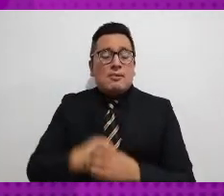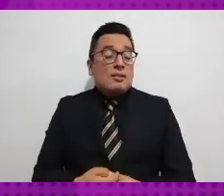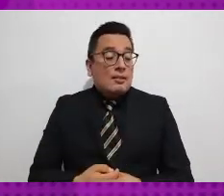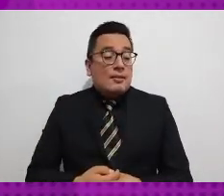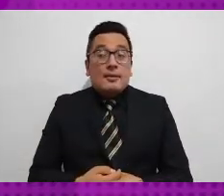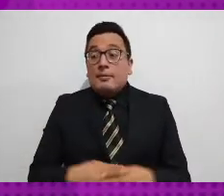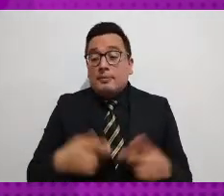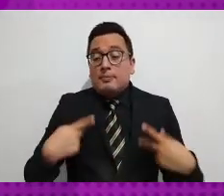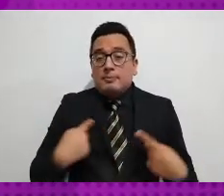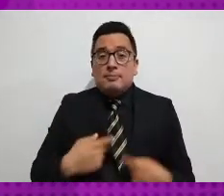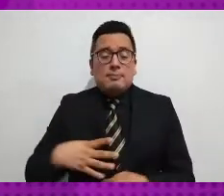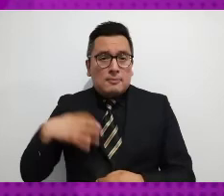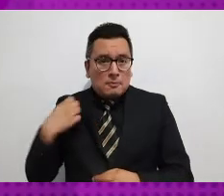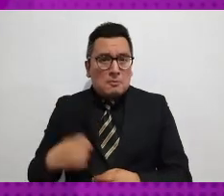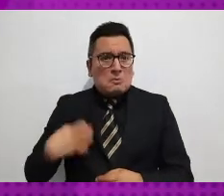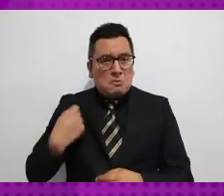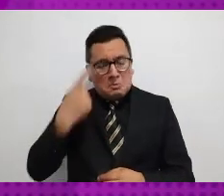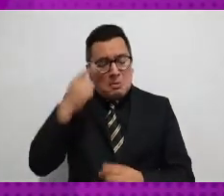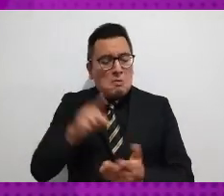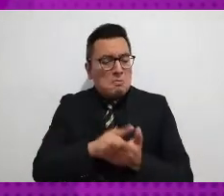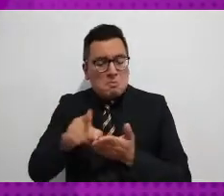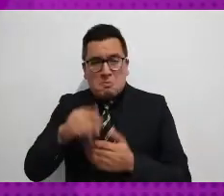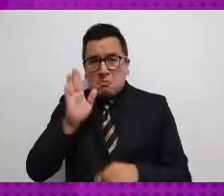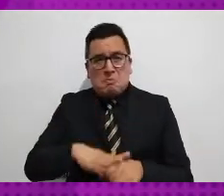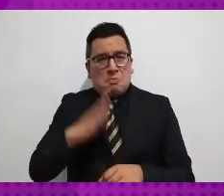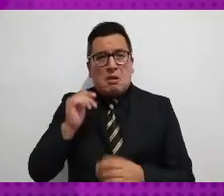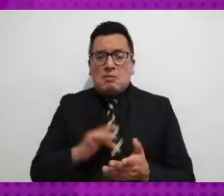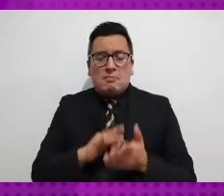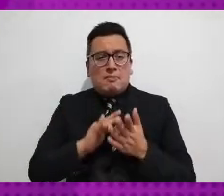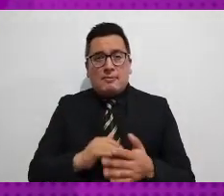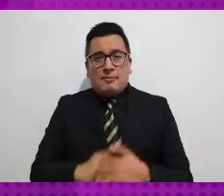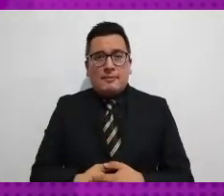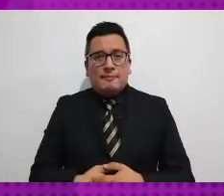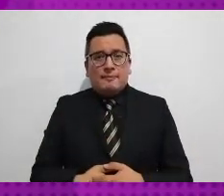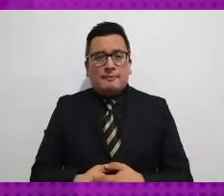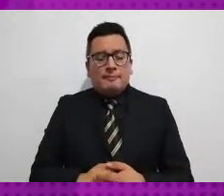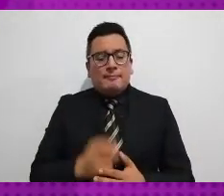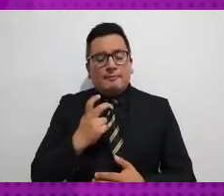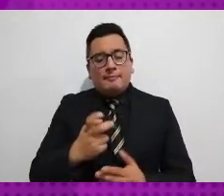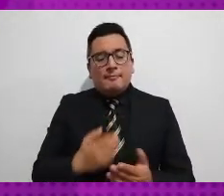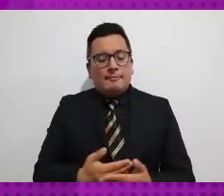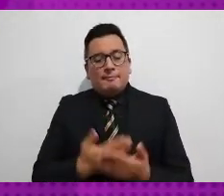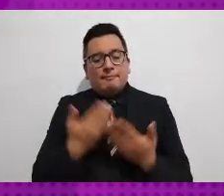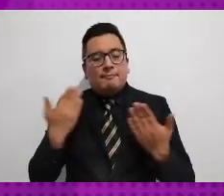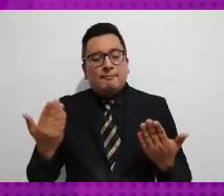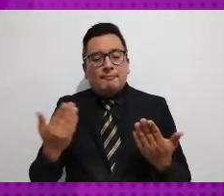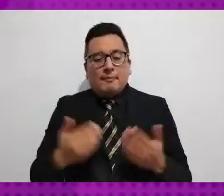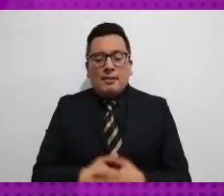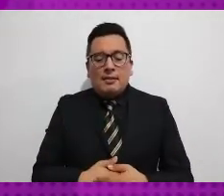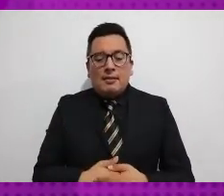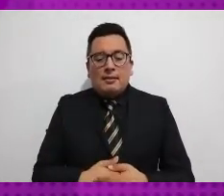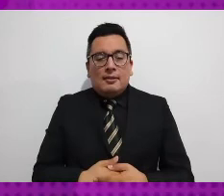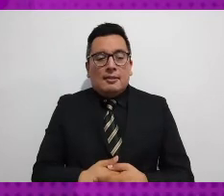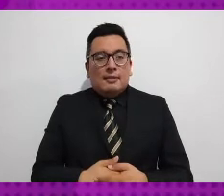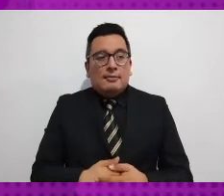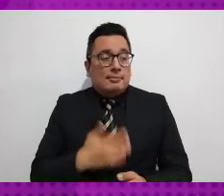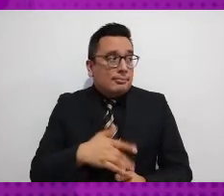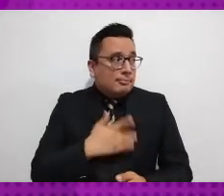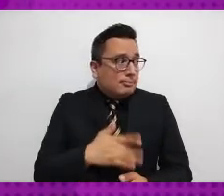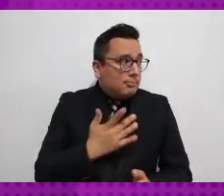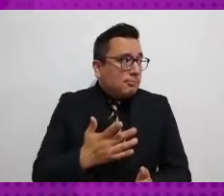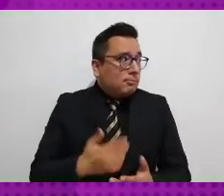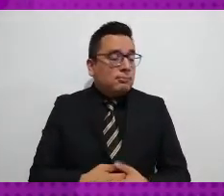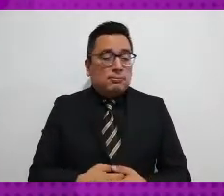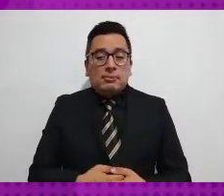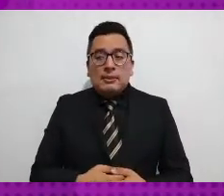van avanzando, es decir, siempre van avanzando. Y bueno, en este caso, pues desde una perspectiva marxista, por ejemplo,